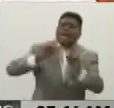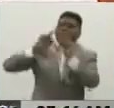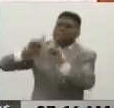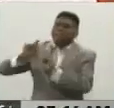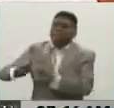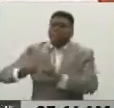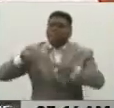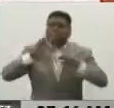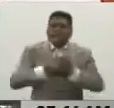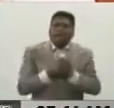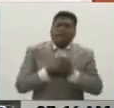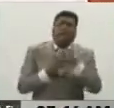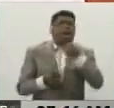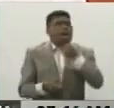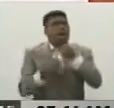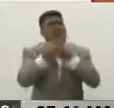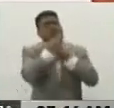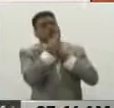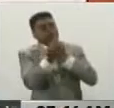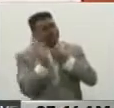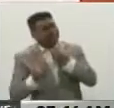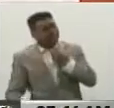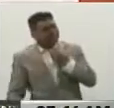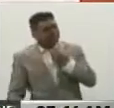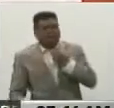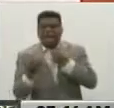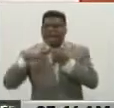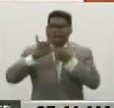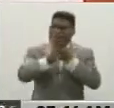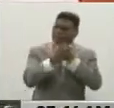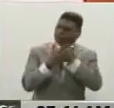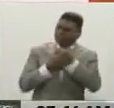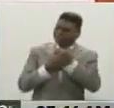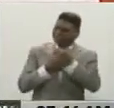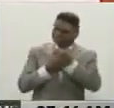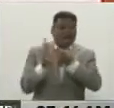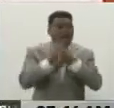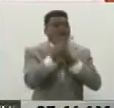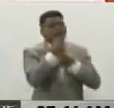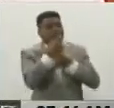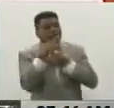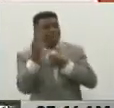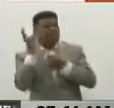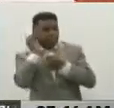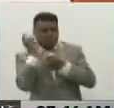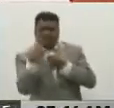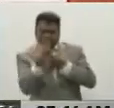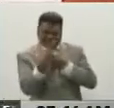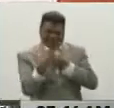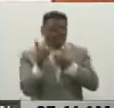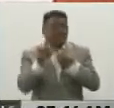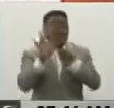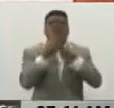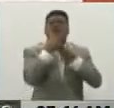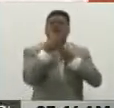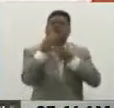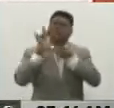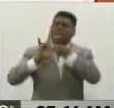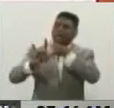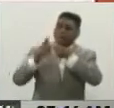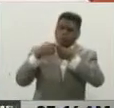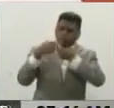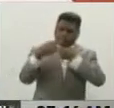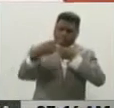aprender. Y ella le decía, es muy sencillo. Es el amor, ¿no? Es el amor, es el amor, es el enseñar aprendiendo, y